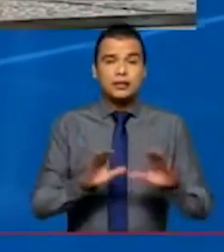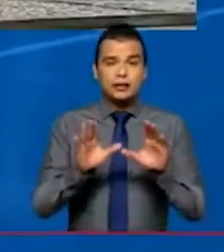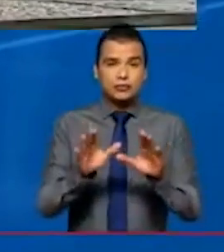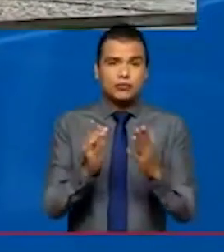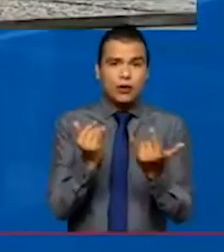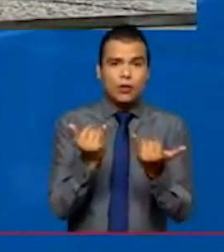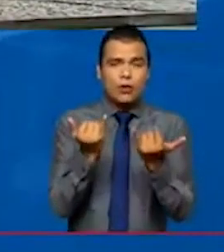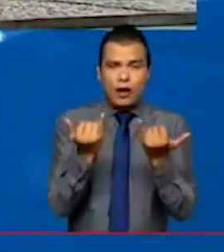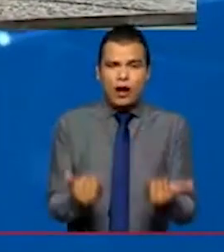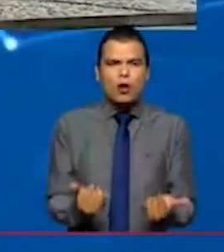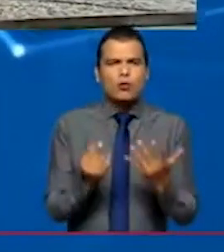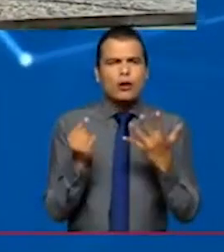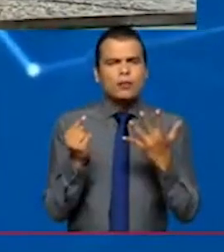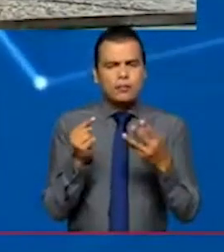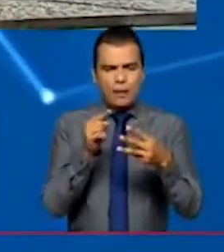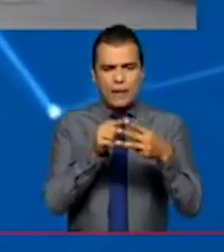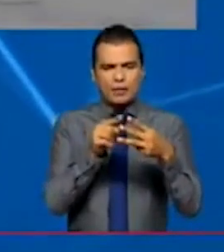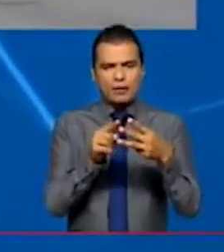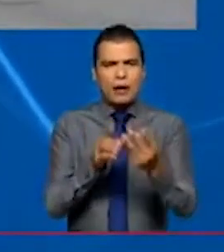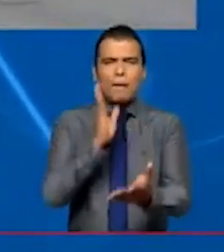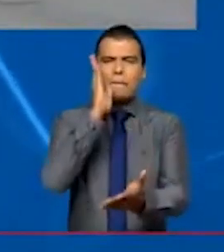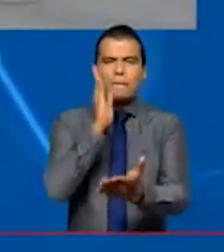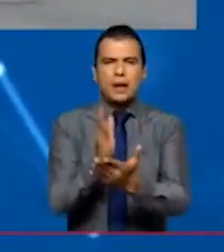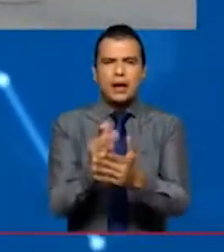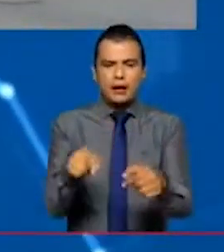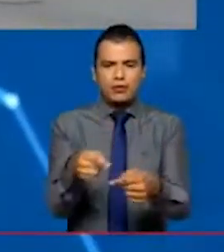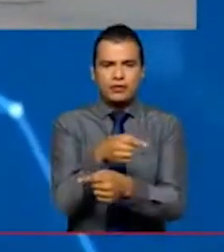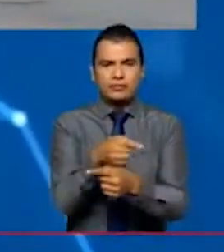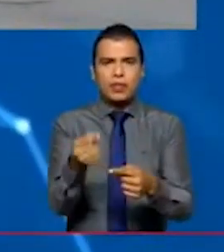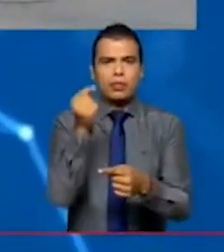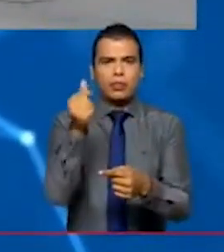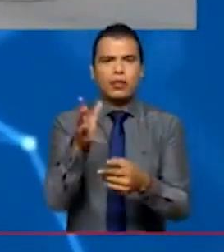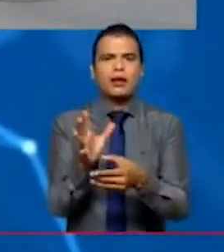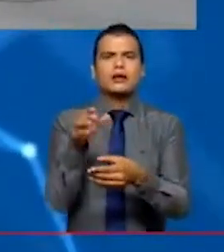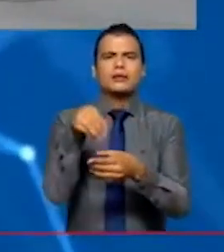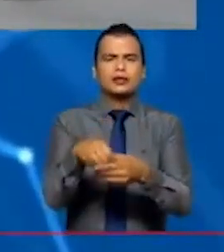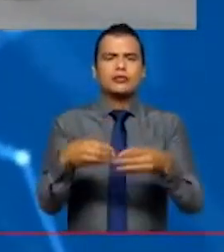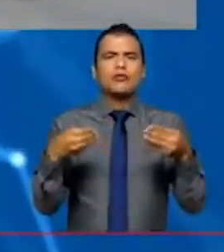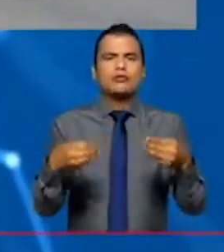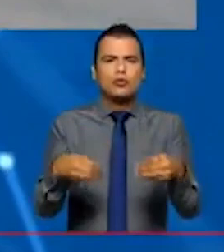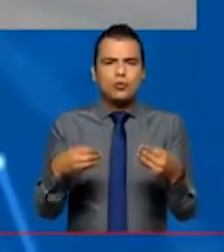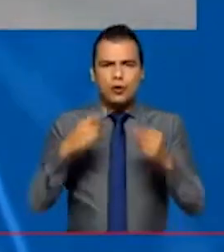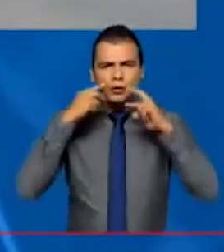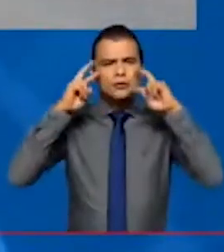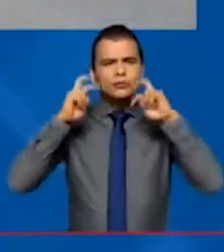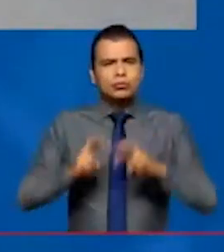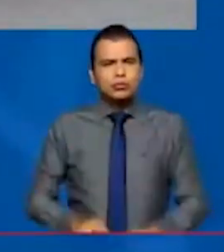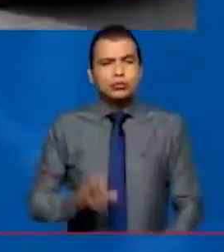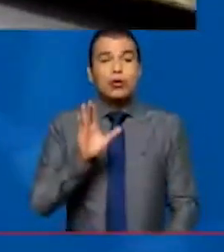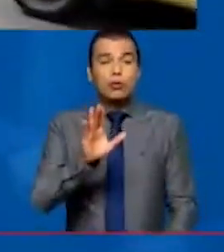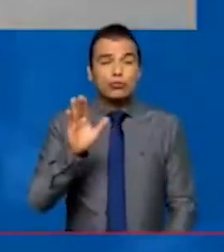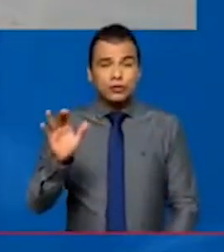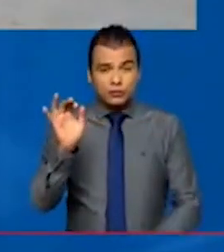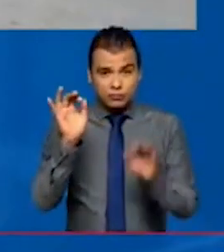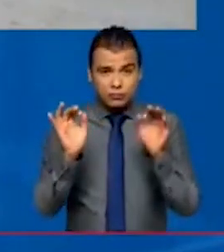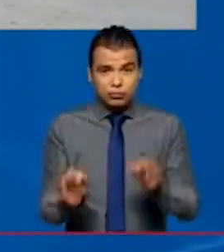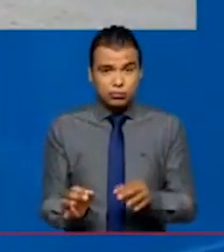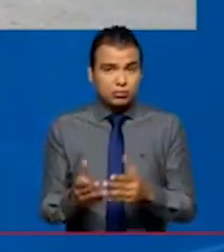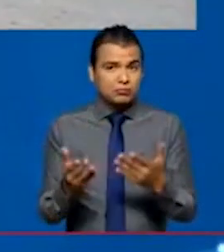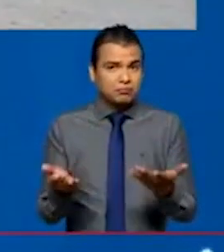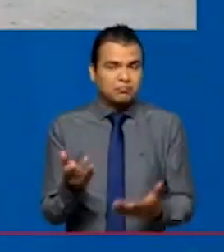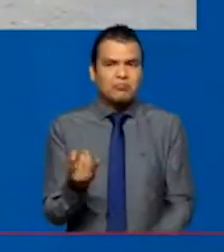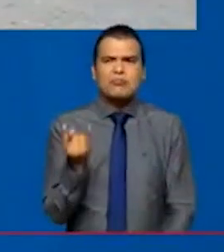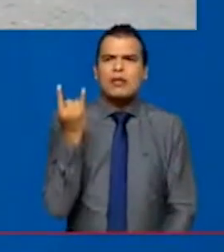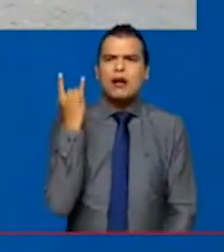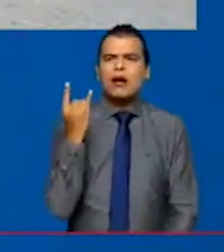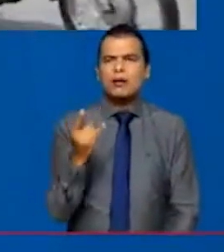justamente de los casos, de estos tres casos que han azotado esta semana el municipio de Tuluá, con el registrado de esta madrugada del taxi. ¿Se sabe si es por